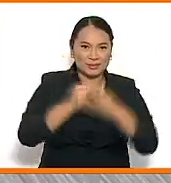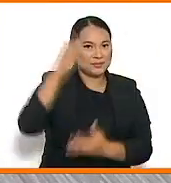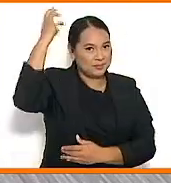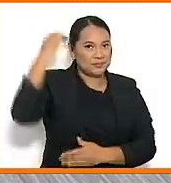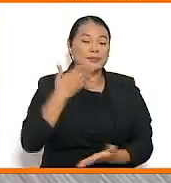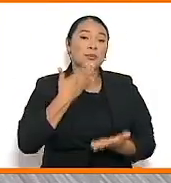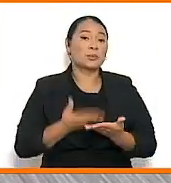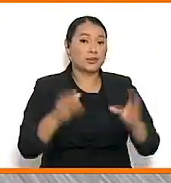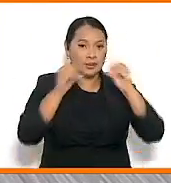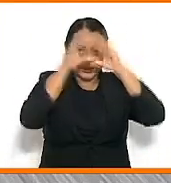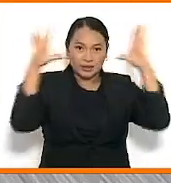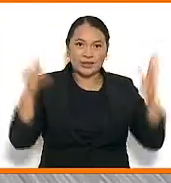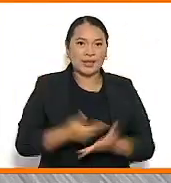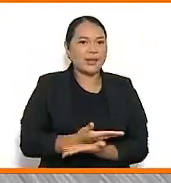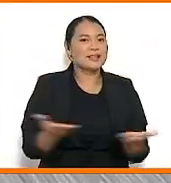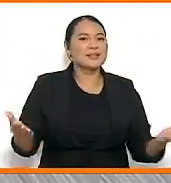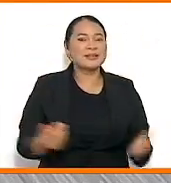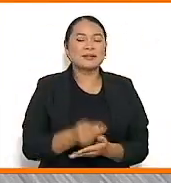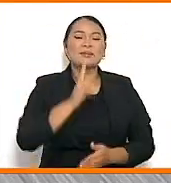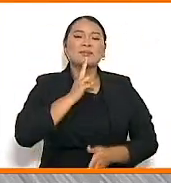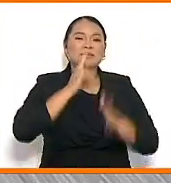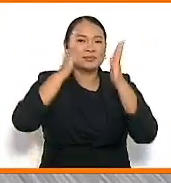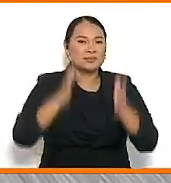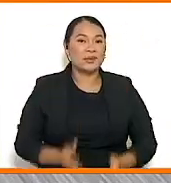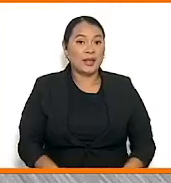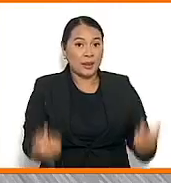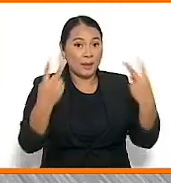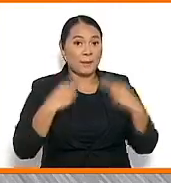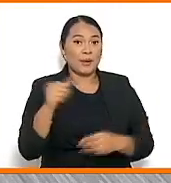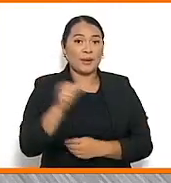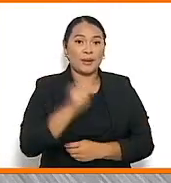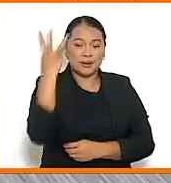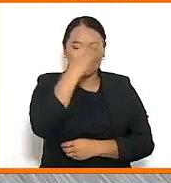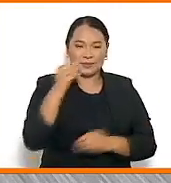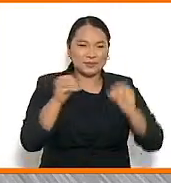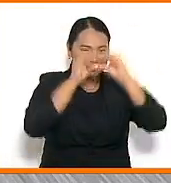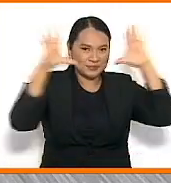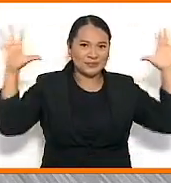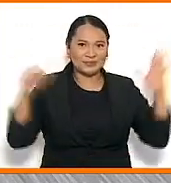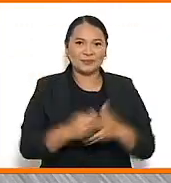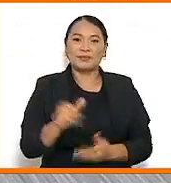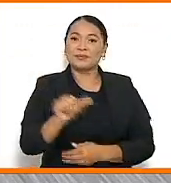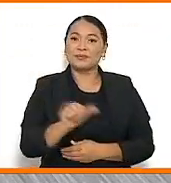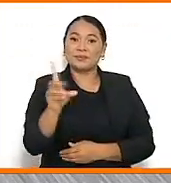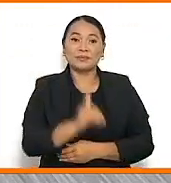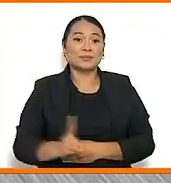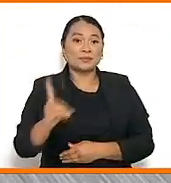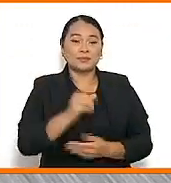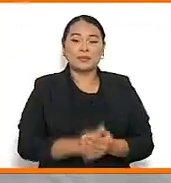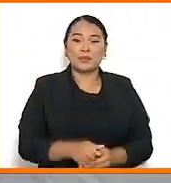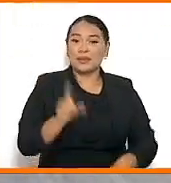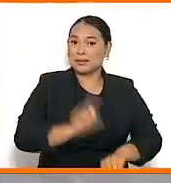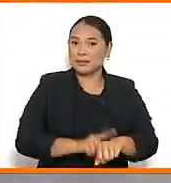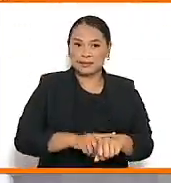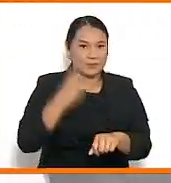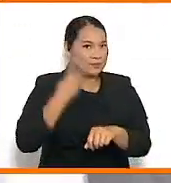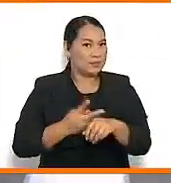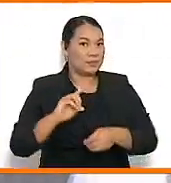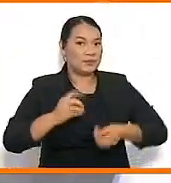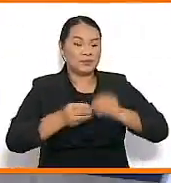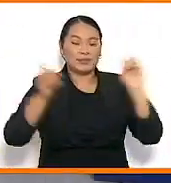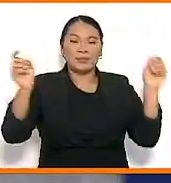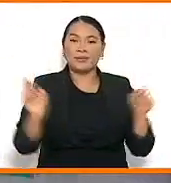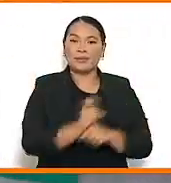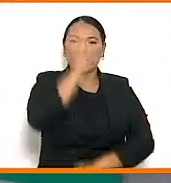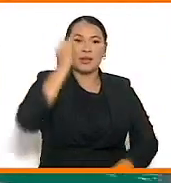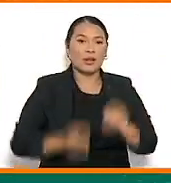todo nuestro pueblo catracho que nos está sintonizando en esta agradable mañana de hoy. Y vamos a conocer el afortunado número ganador en nuestro